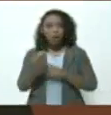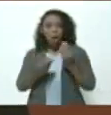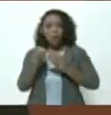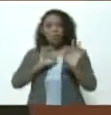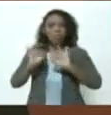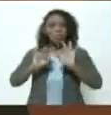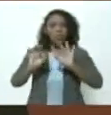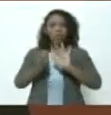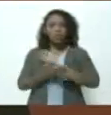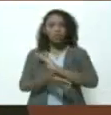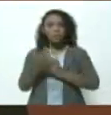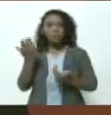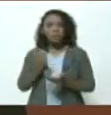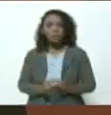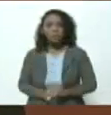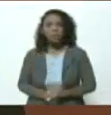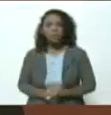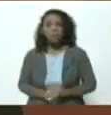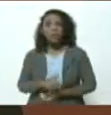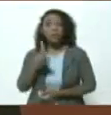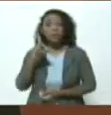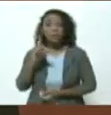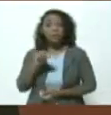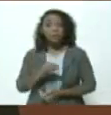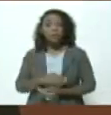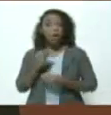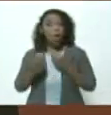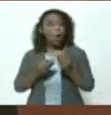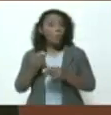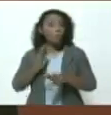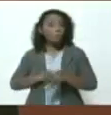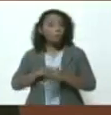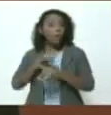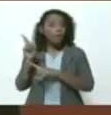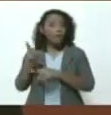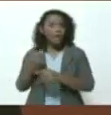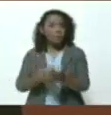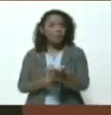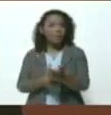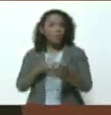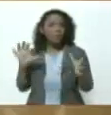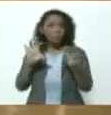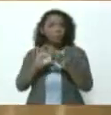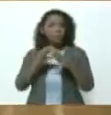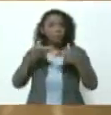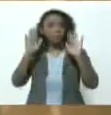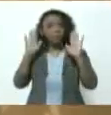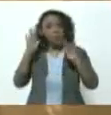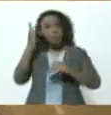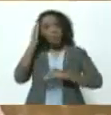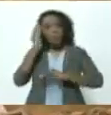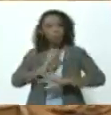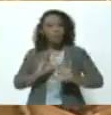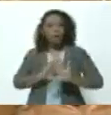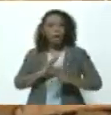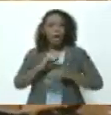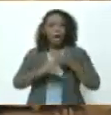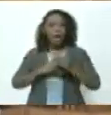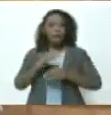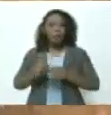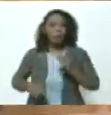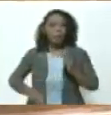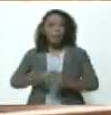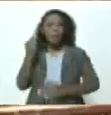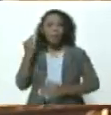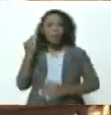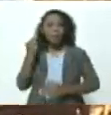actores y también cómo ha sido esa hermandad, según sabemos, se ha suscitado una vez